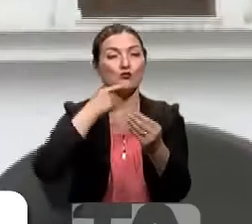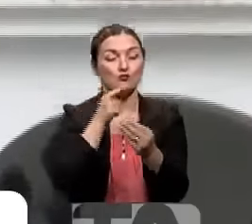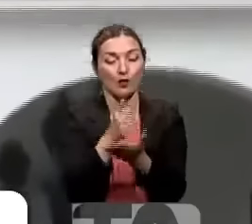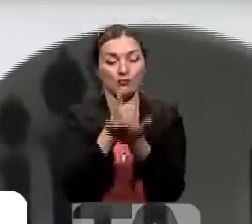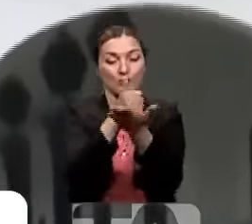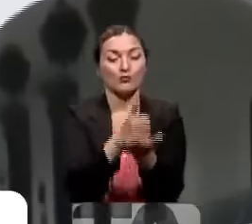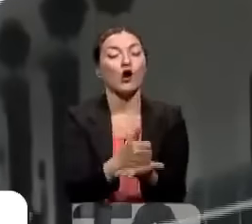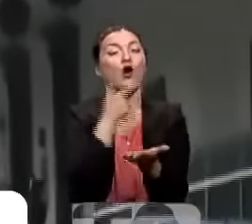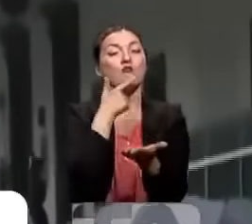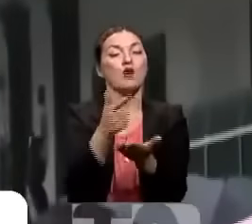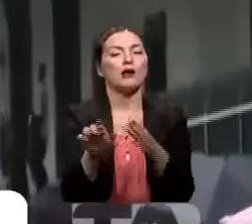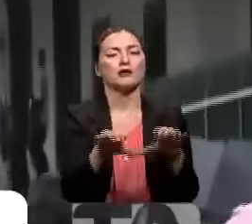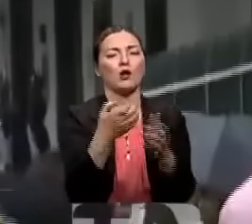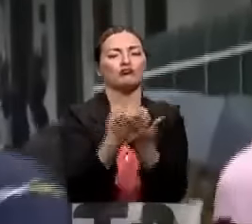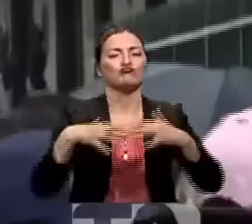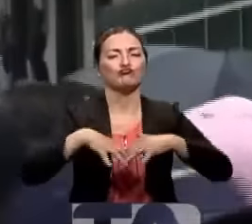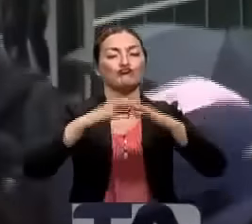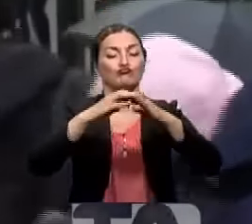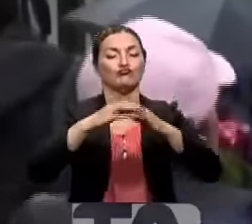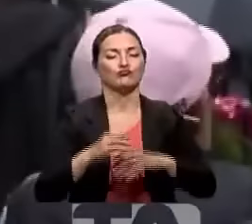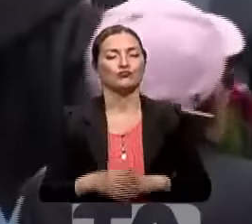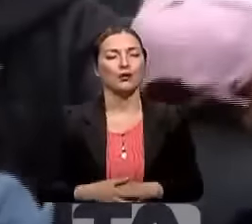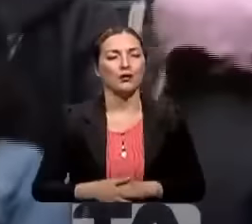ayudará también a reactivar el comercio del lugar.